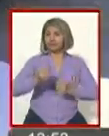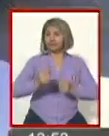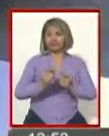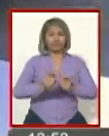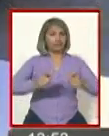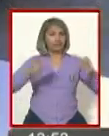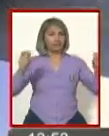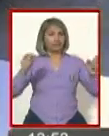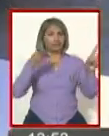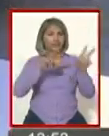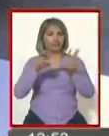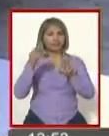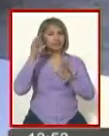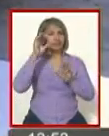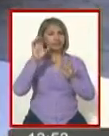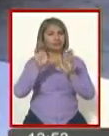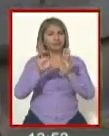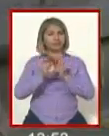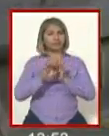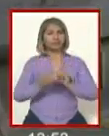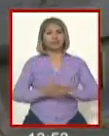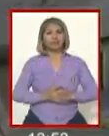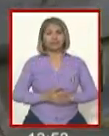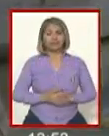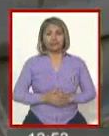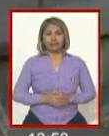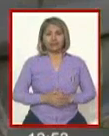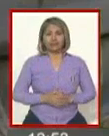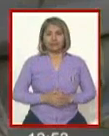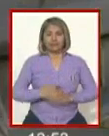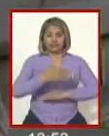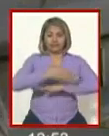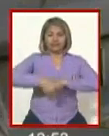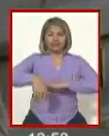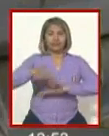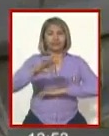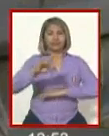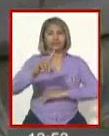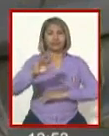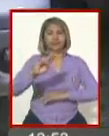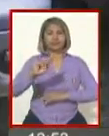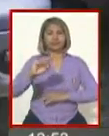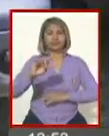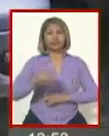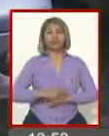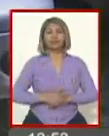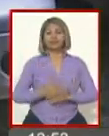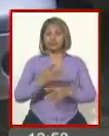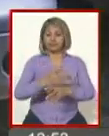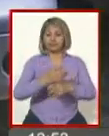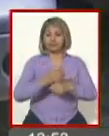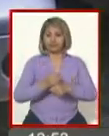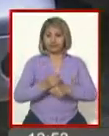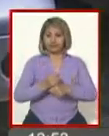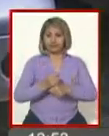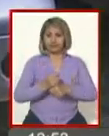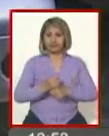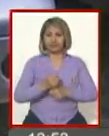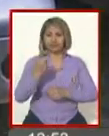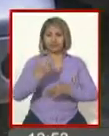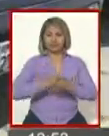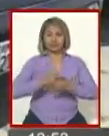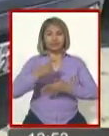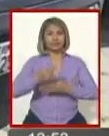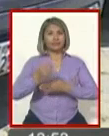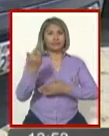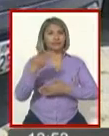una grande, como pueden ver allá. Esto fue en la calle Florida. Y la recuperación fue el 2